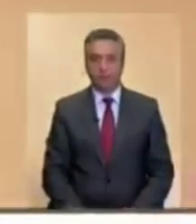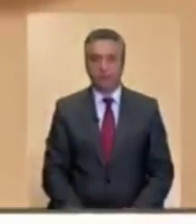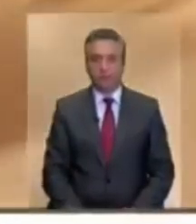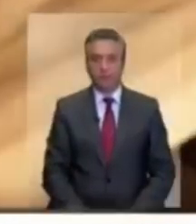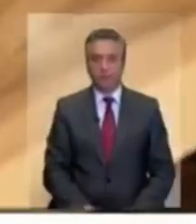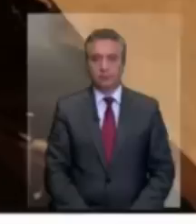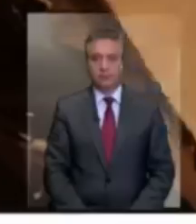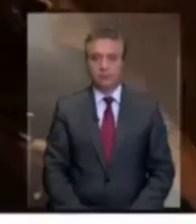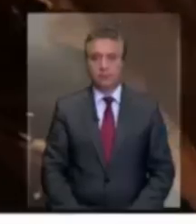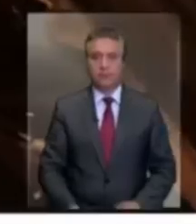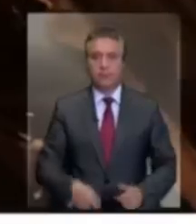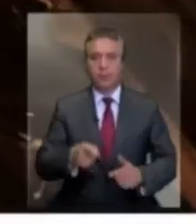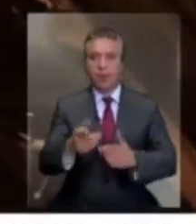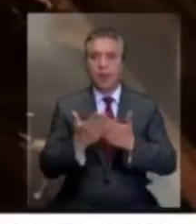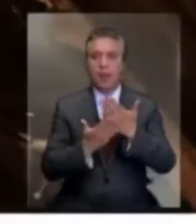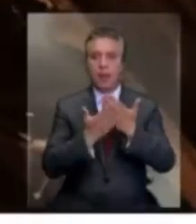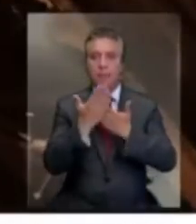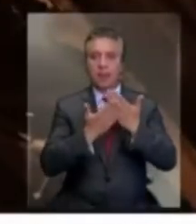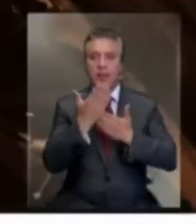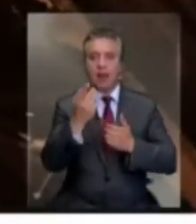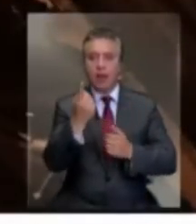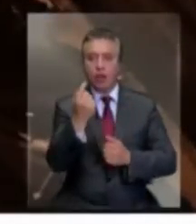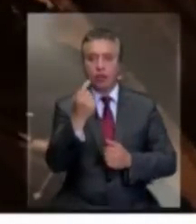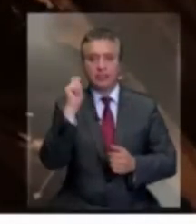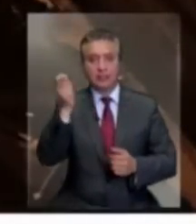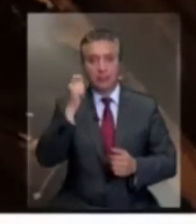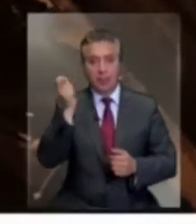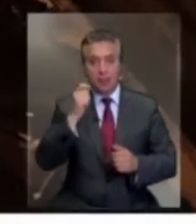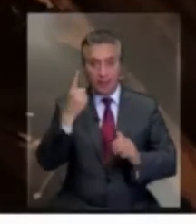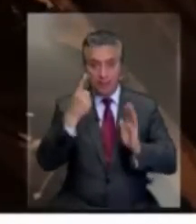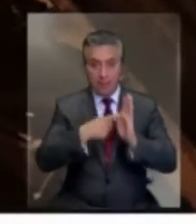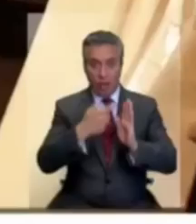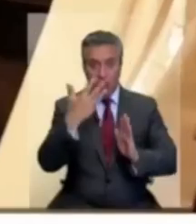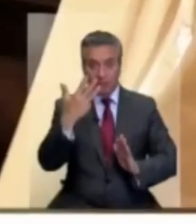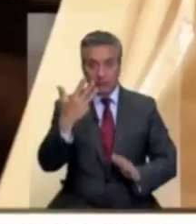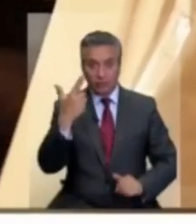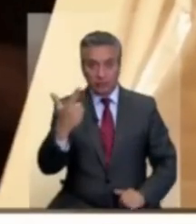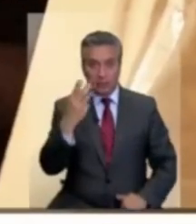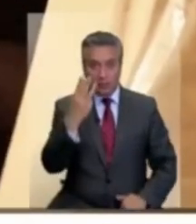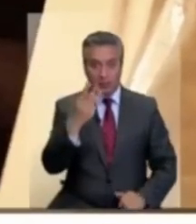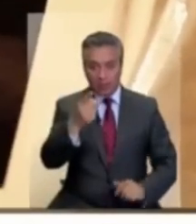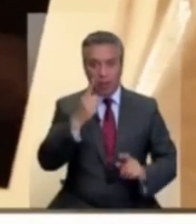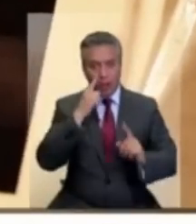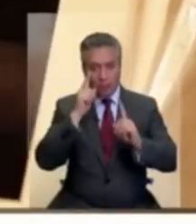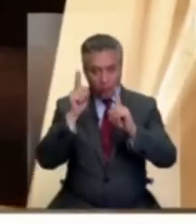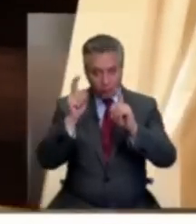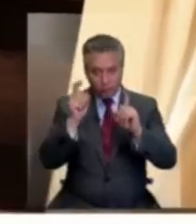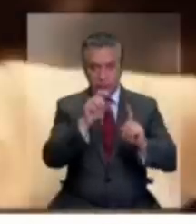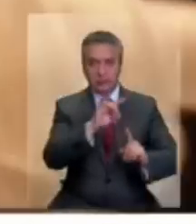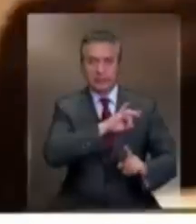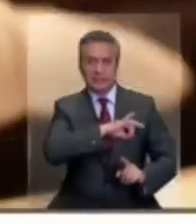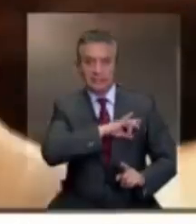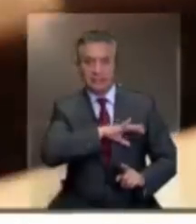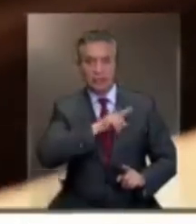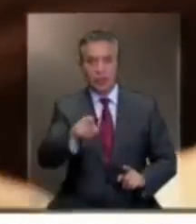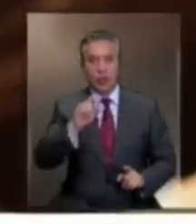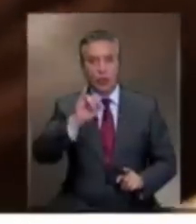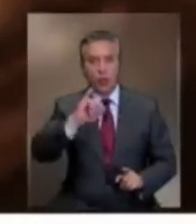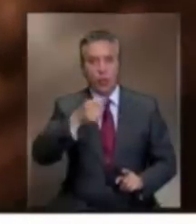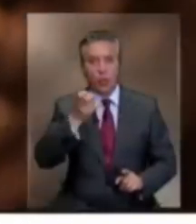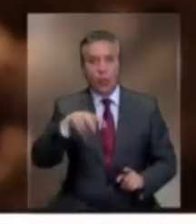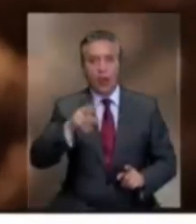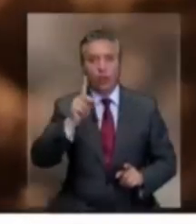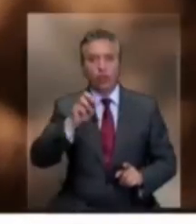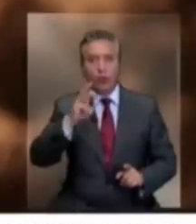histórico en la mañana del 11 de septiembre de 1973 el gran fotógrafo chileno Juan Domingo marinelo iba